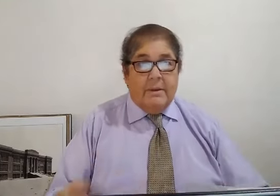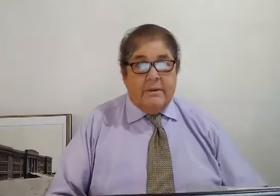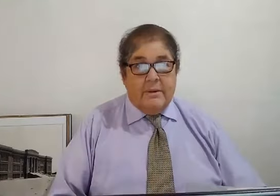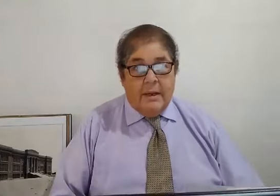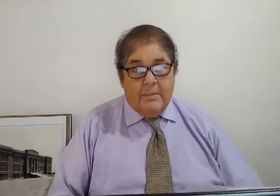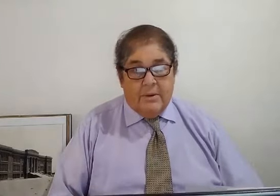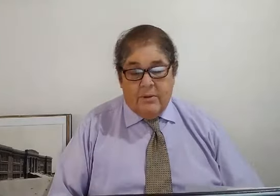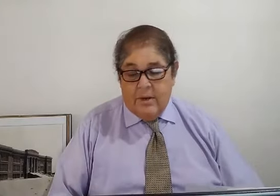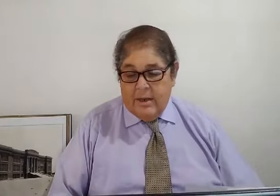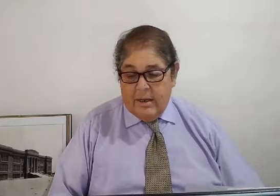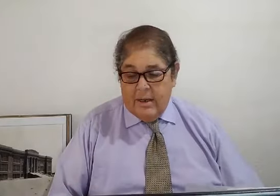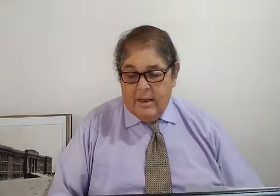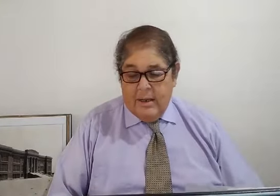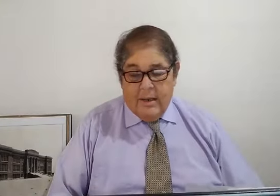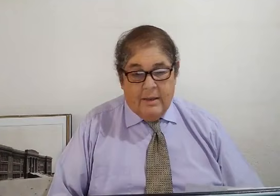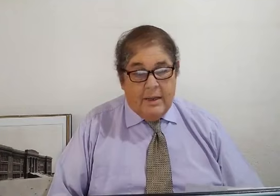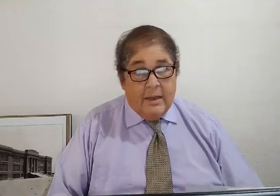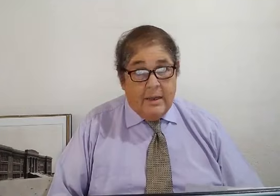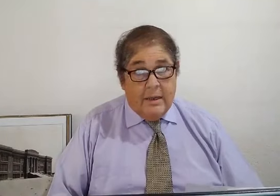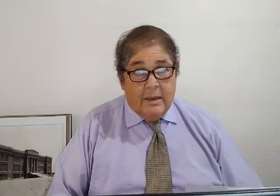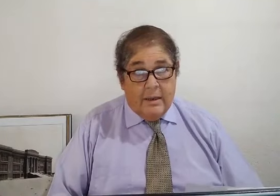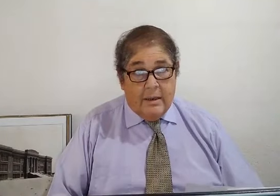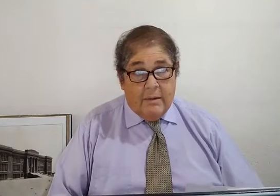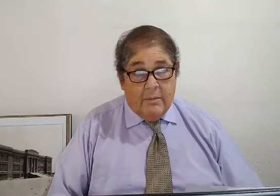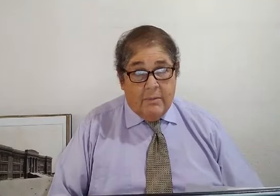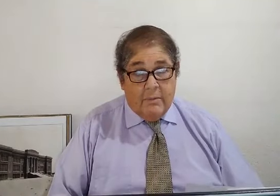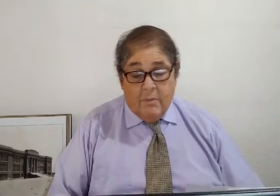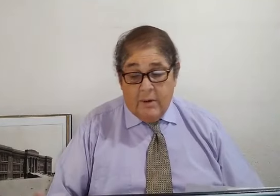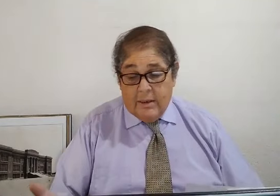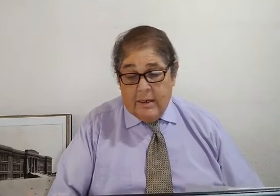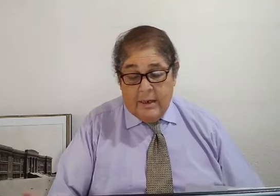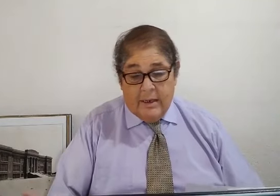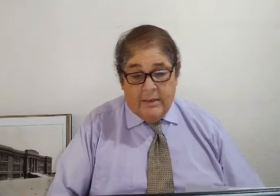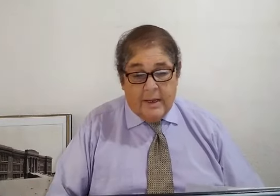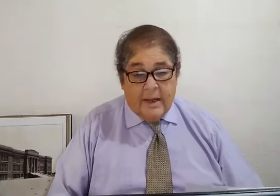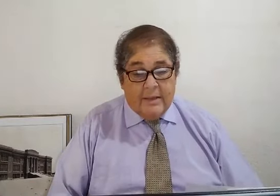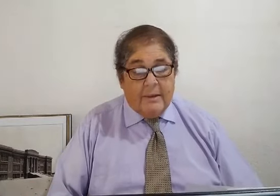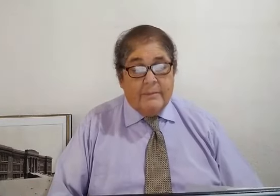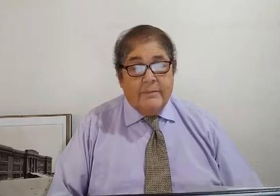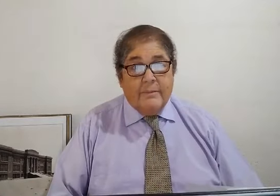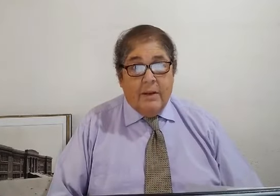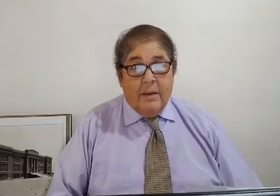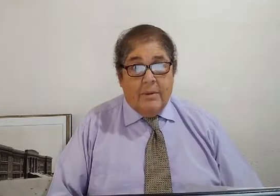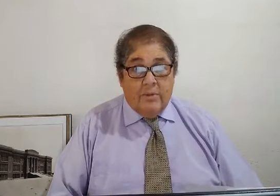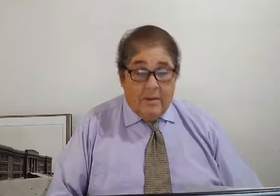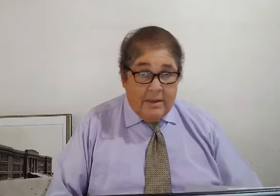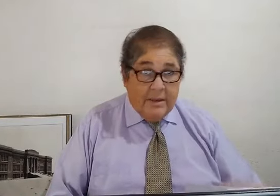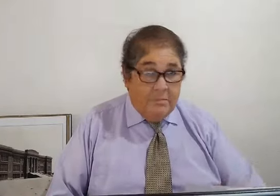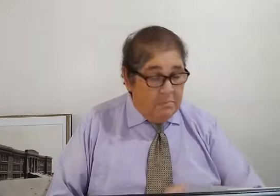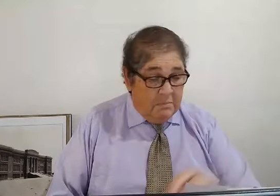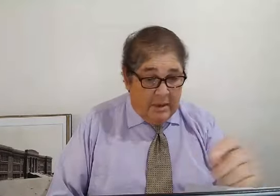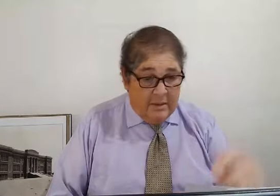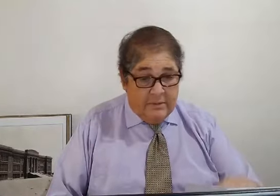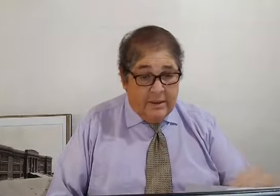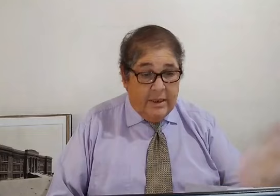que padecía la persona que está ahí muerta en esa casa. Eventualmente,